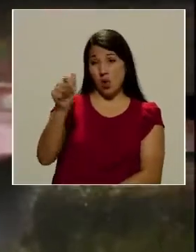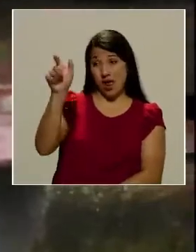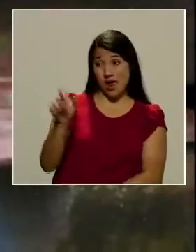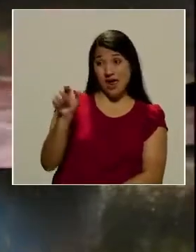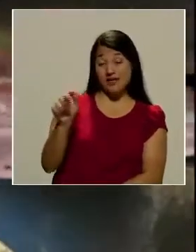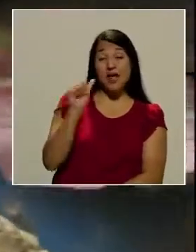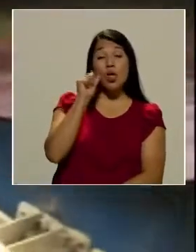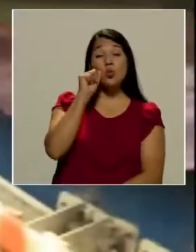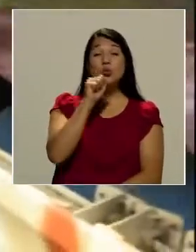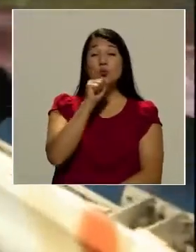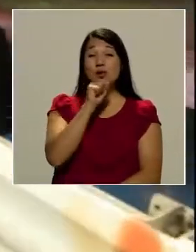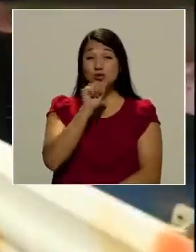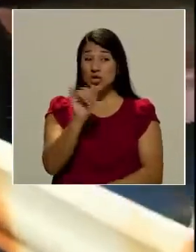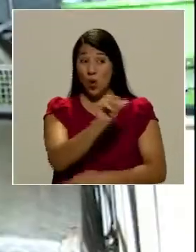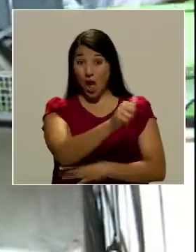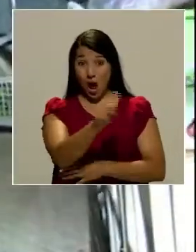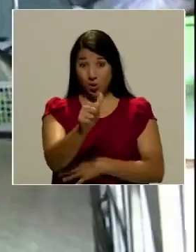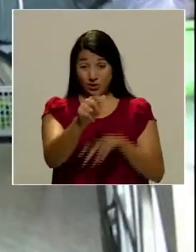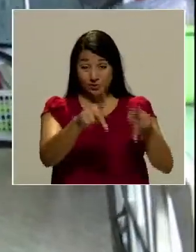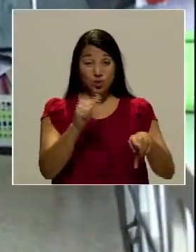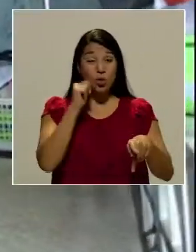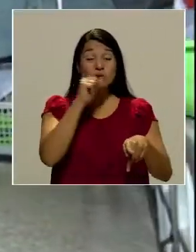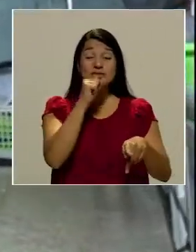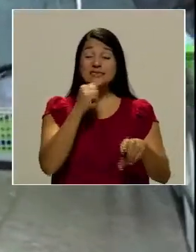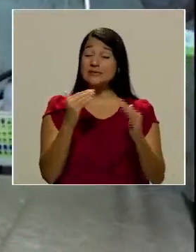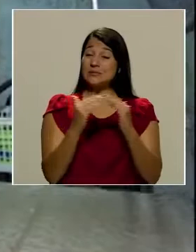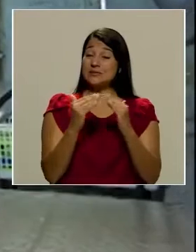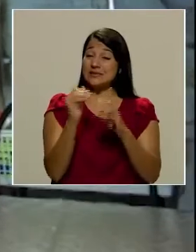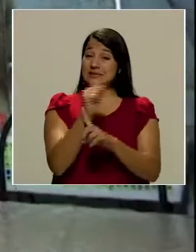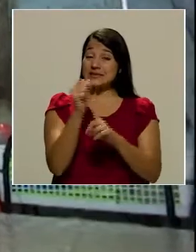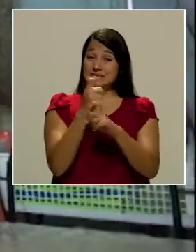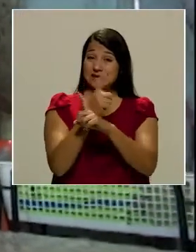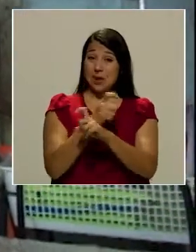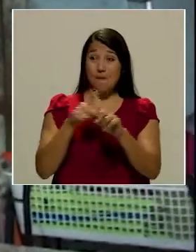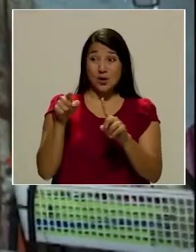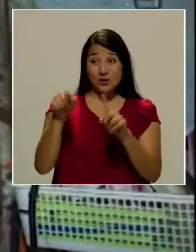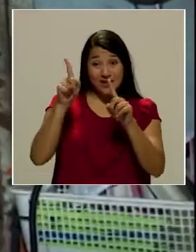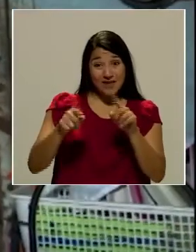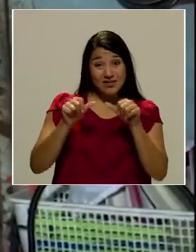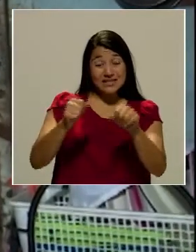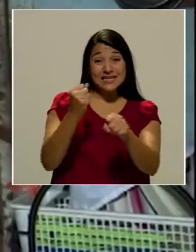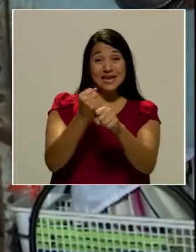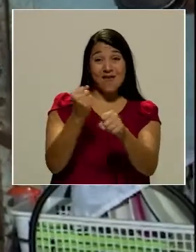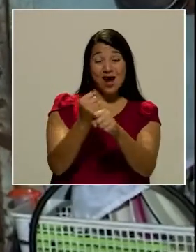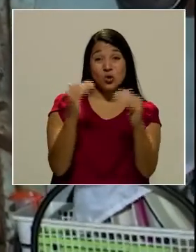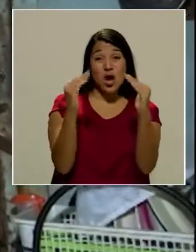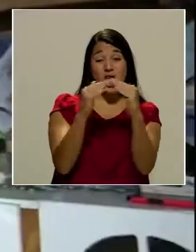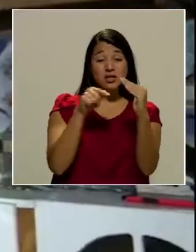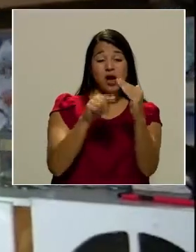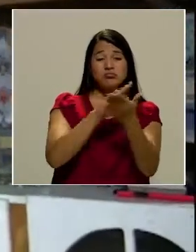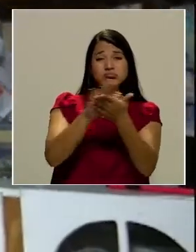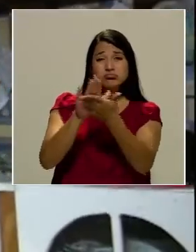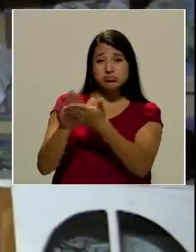compleja. Pese a su edad y debido a su situación económica, ha tenido que trabajar como empleada doméstica. Sin embargo, por la